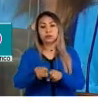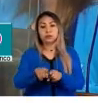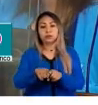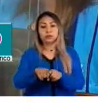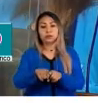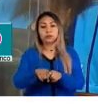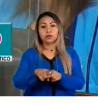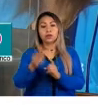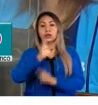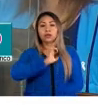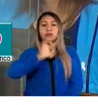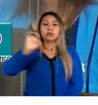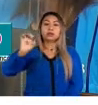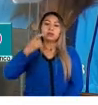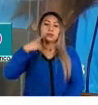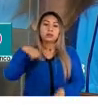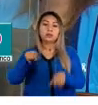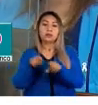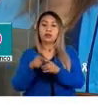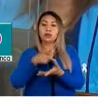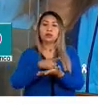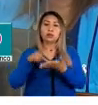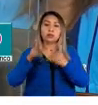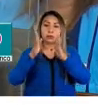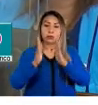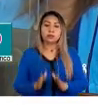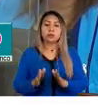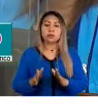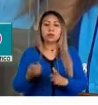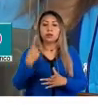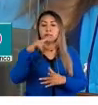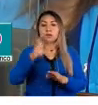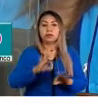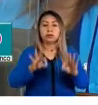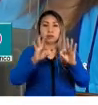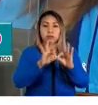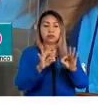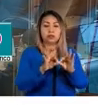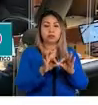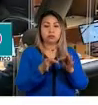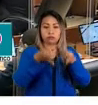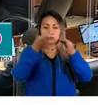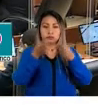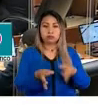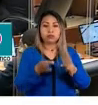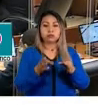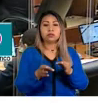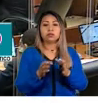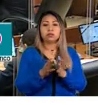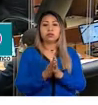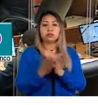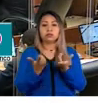ética, de moral y de profesionalismo que es fundamental en el ejercicio de las profesiones